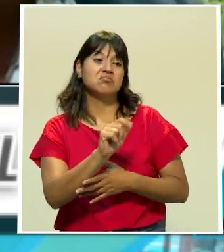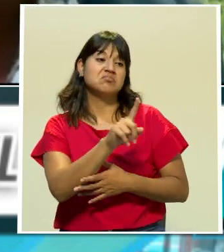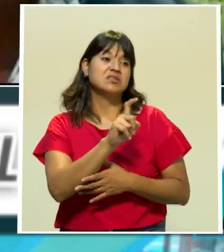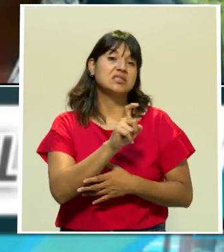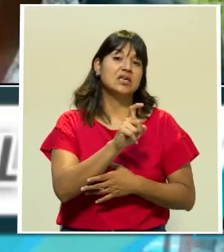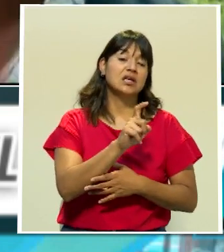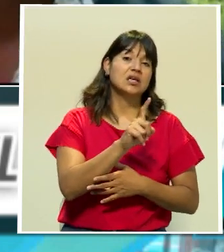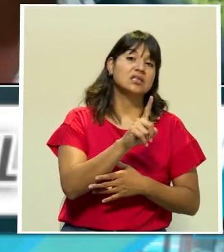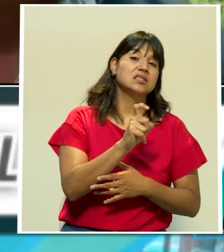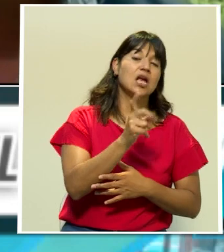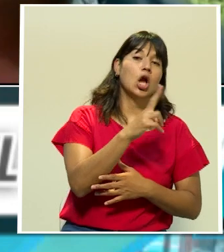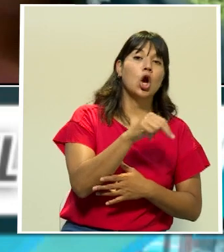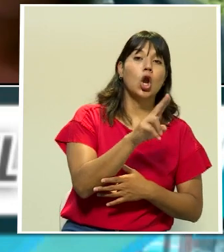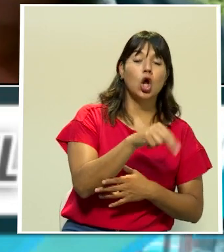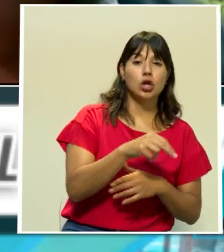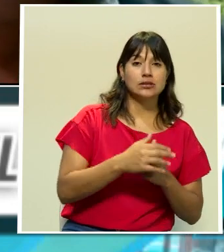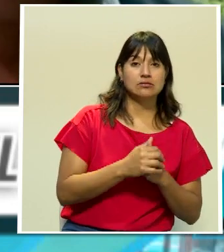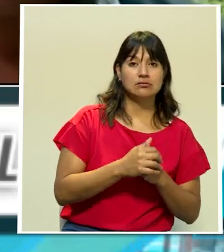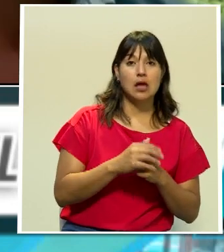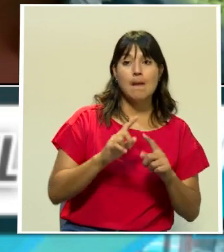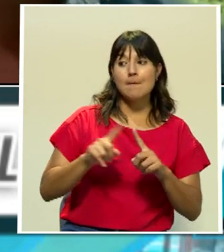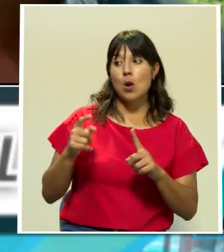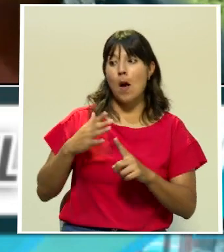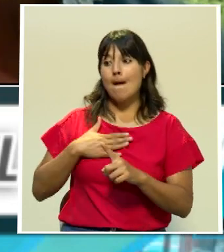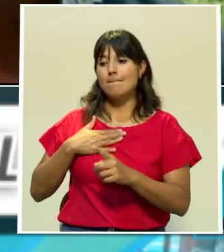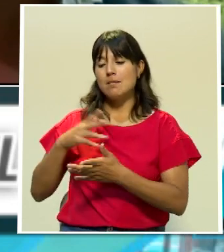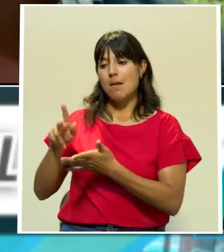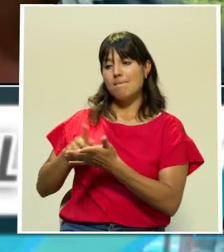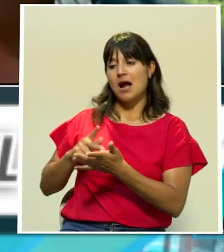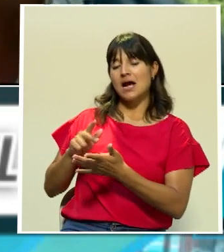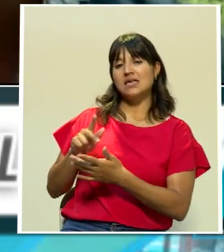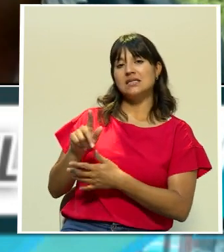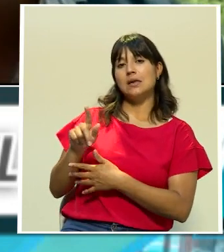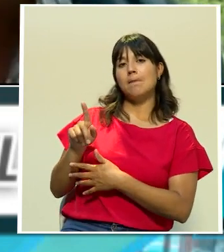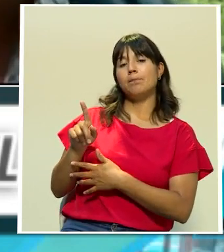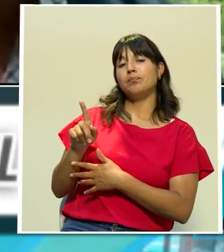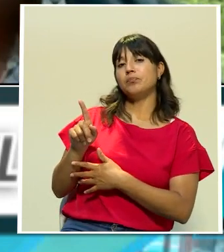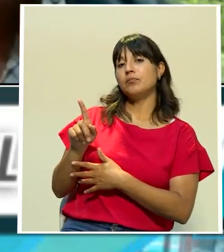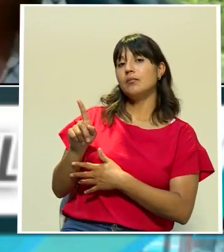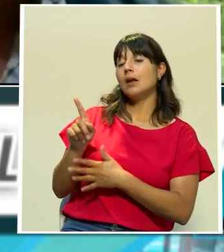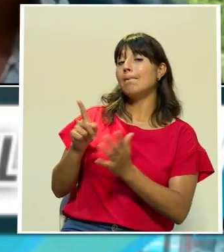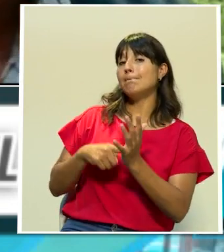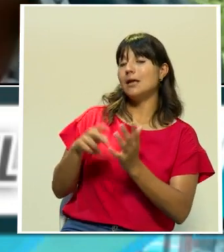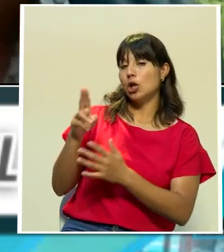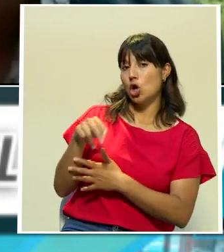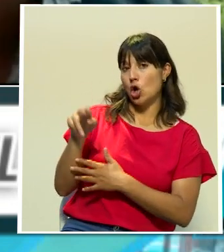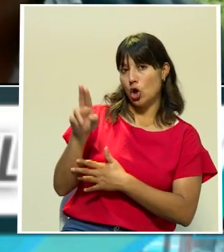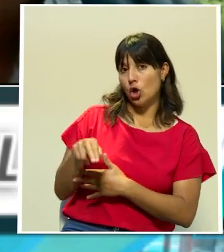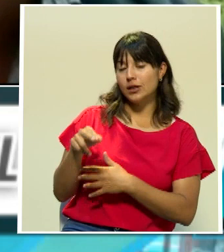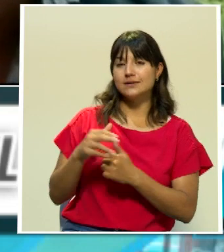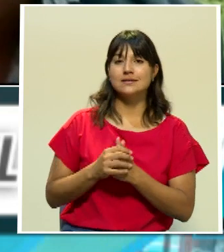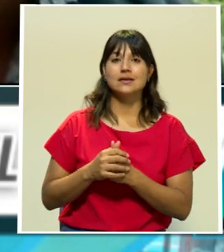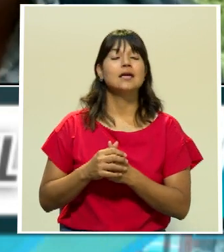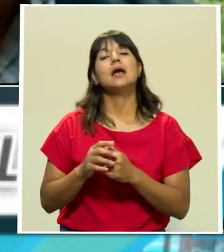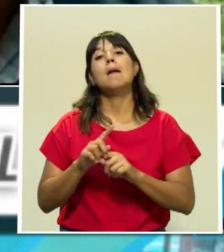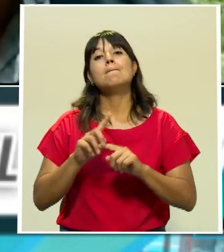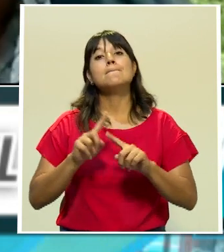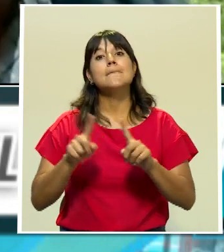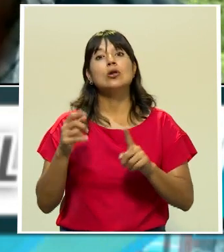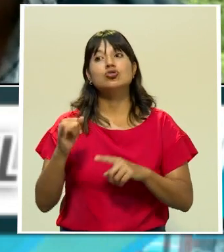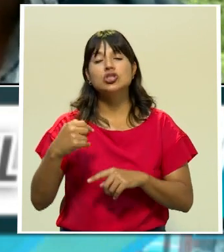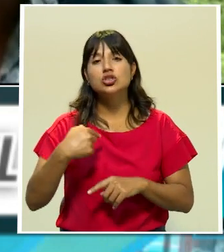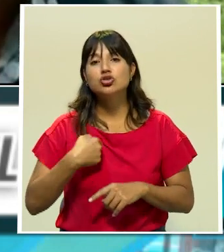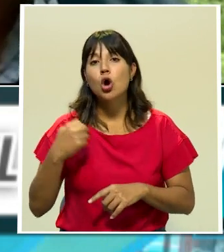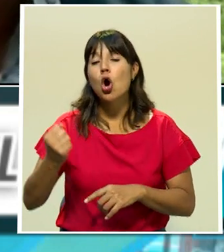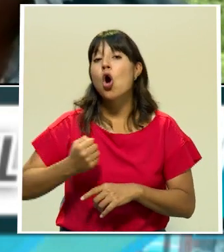1,000 colones, eso es un 10% de mi salario. Pero si yo gano 10,000 colones, eso ya no es un 10%, sino